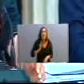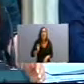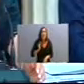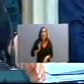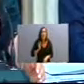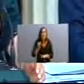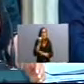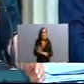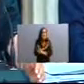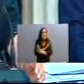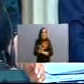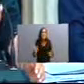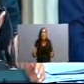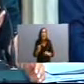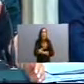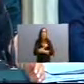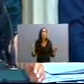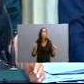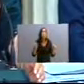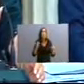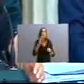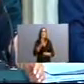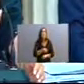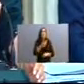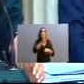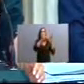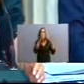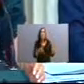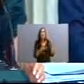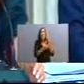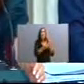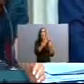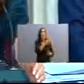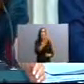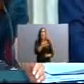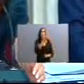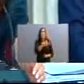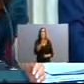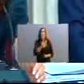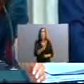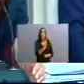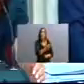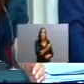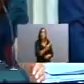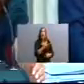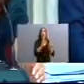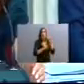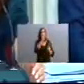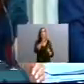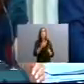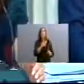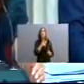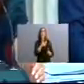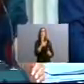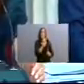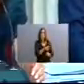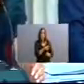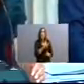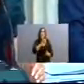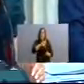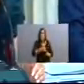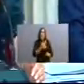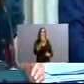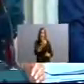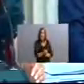años de la voladura de la embajada. 22 personas murieron, algunos ciudadanos israelíes, ahí sí, ciudadanos